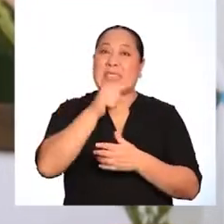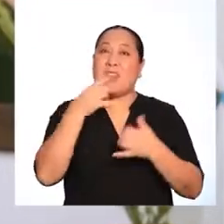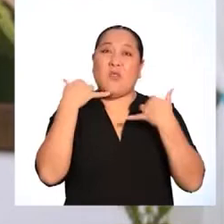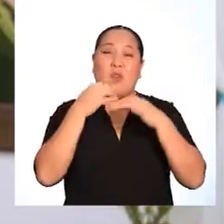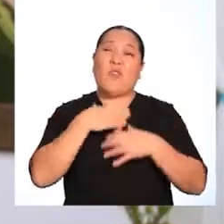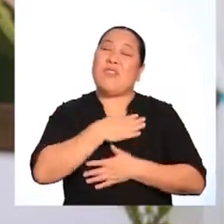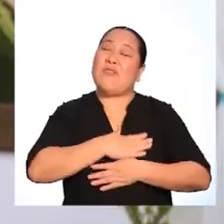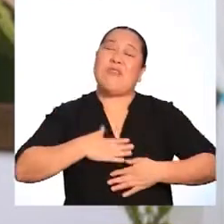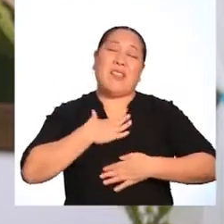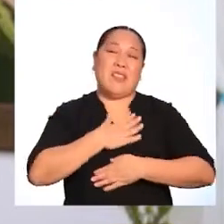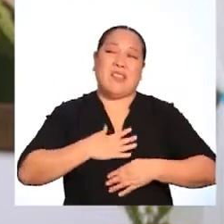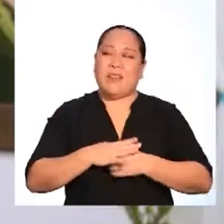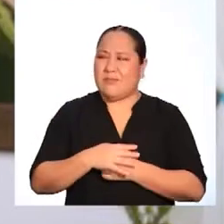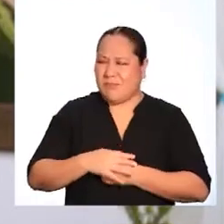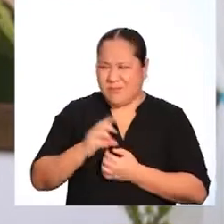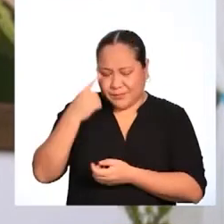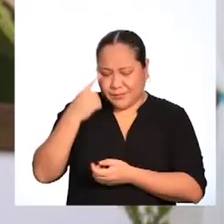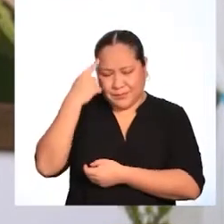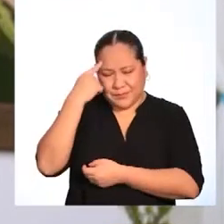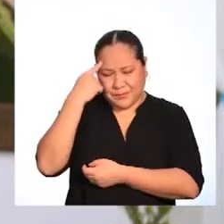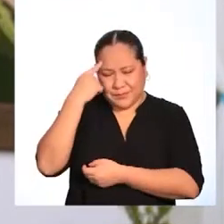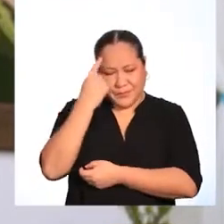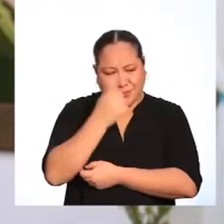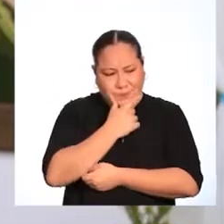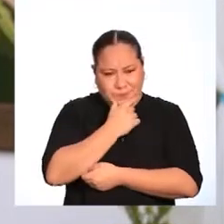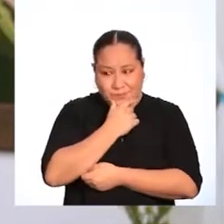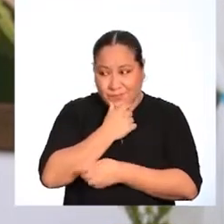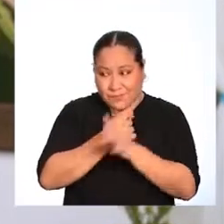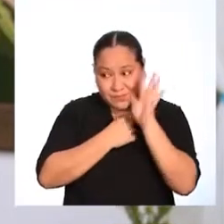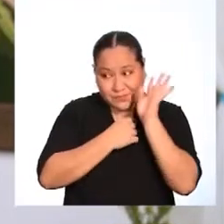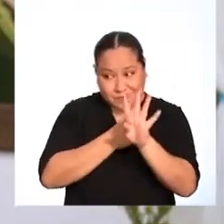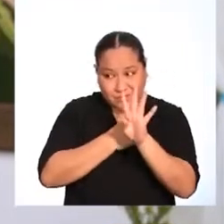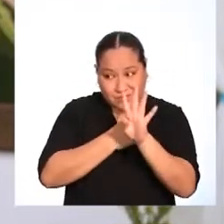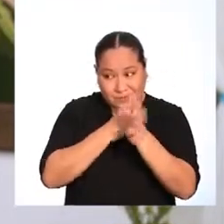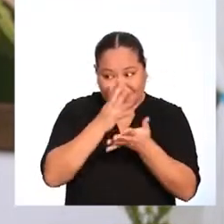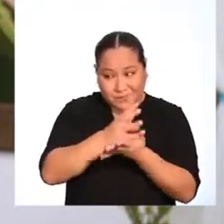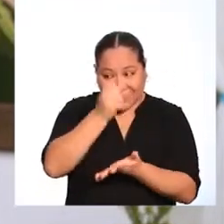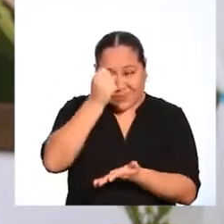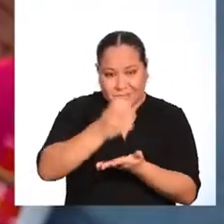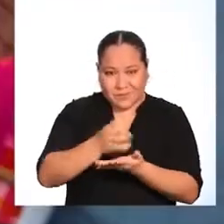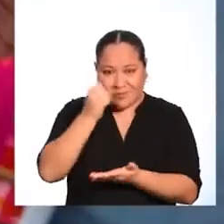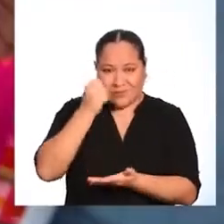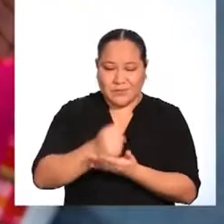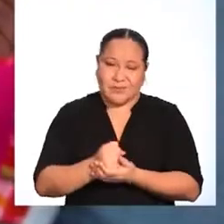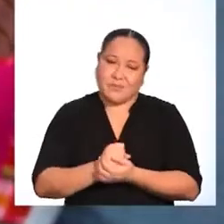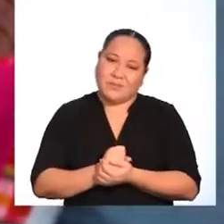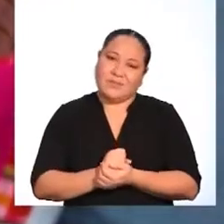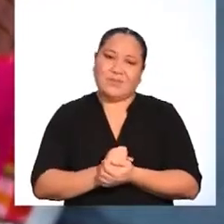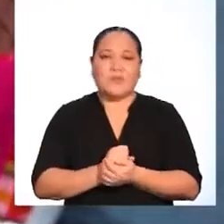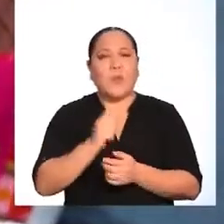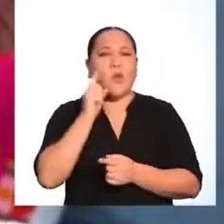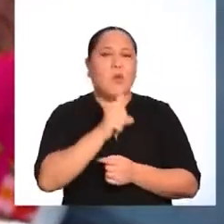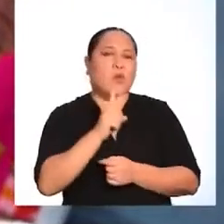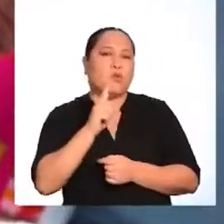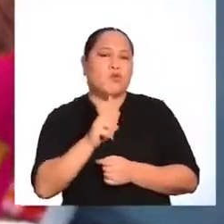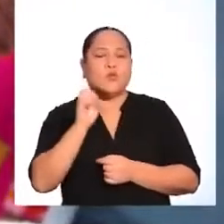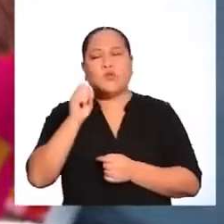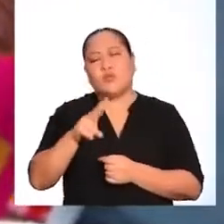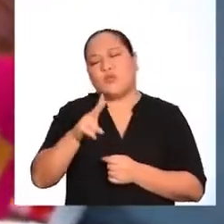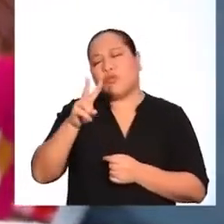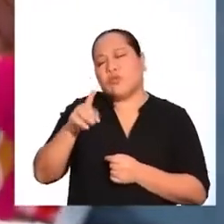más botellas que te parece cuatro botellas una más una